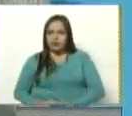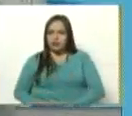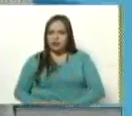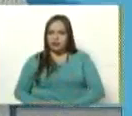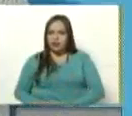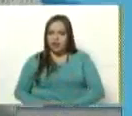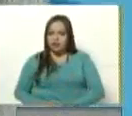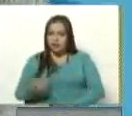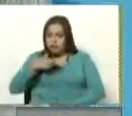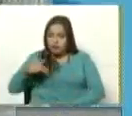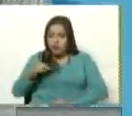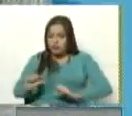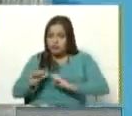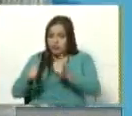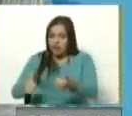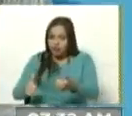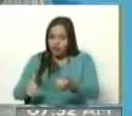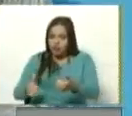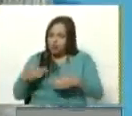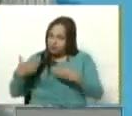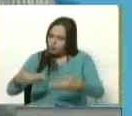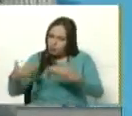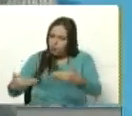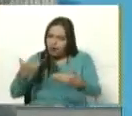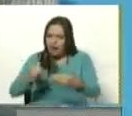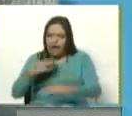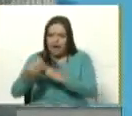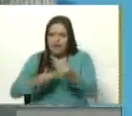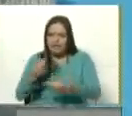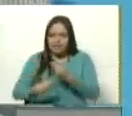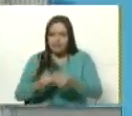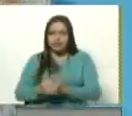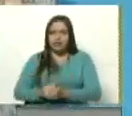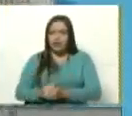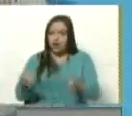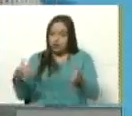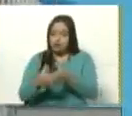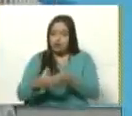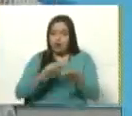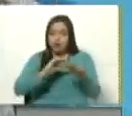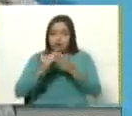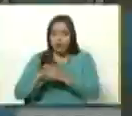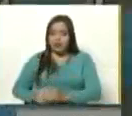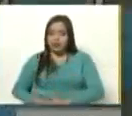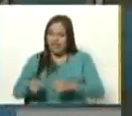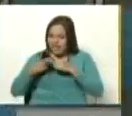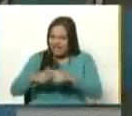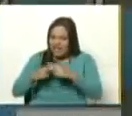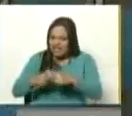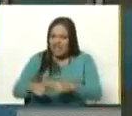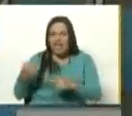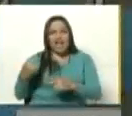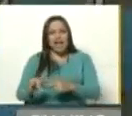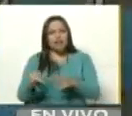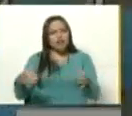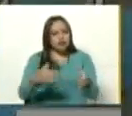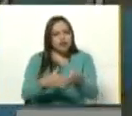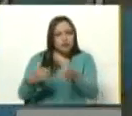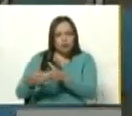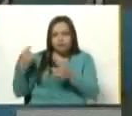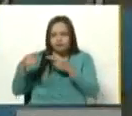Radio Macarao y así funcionan muchas otras radios comunitarias. En los talleres nuestros ha pasado gente de la Junquiteña,